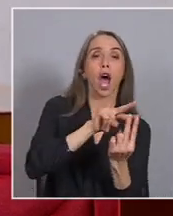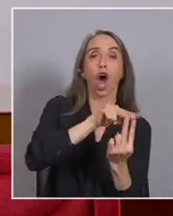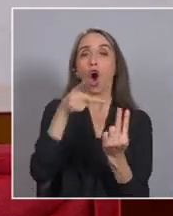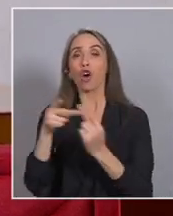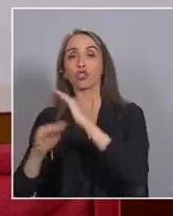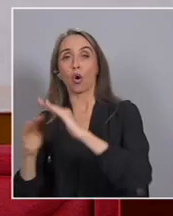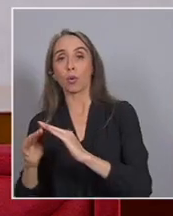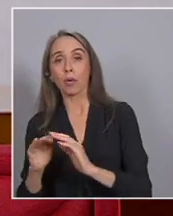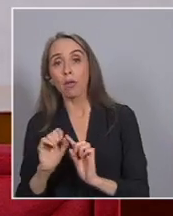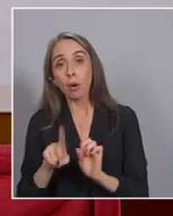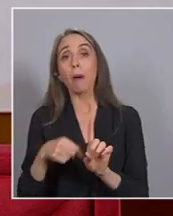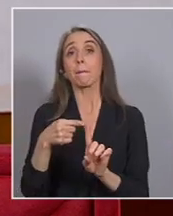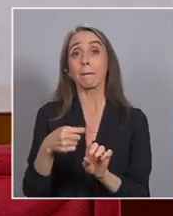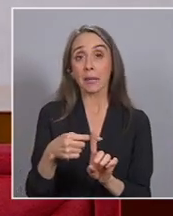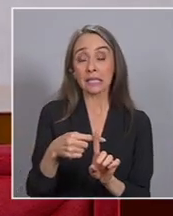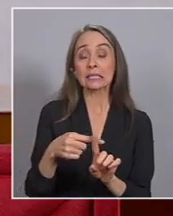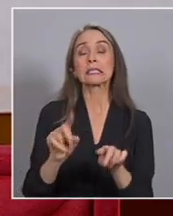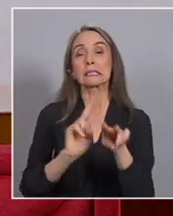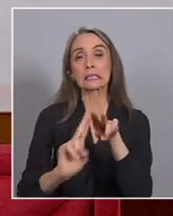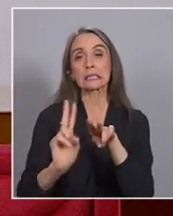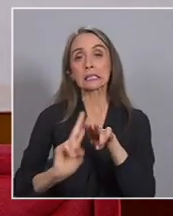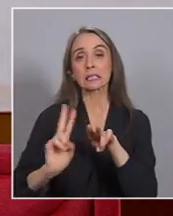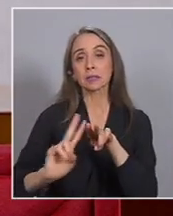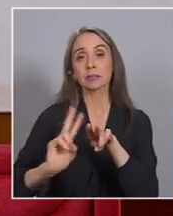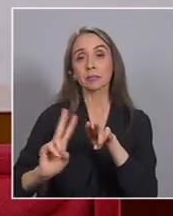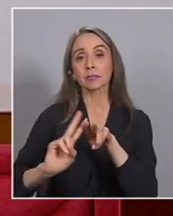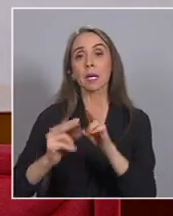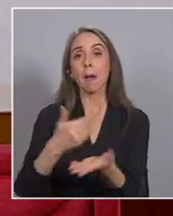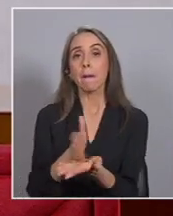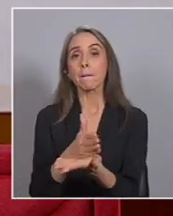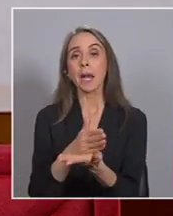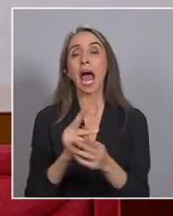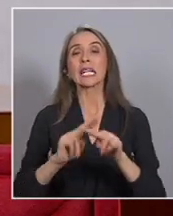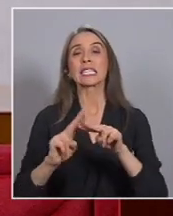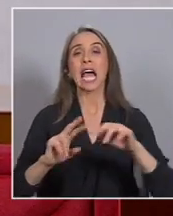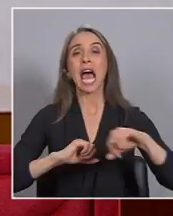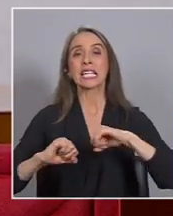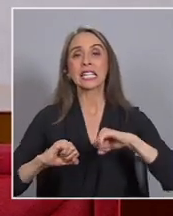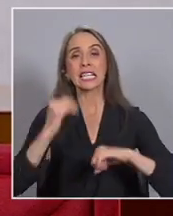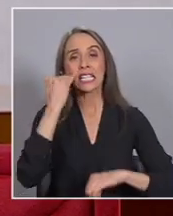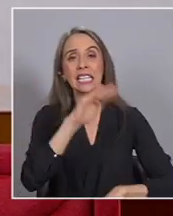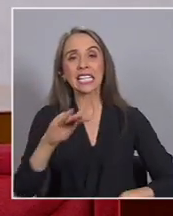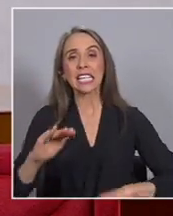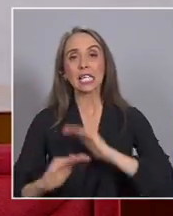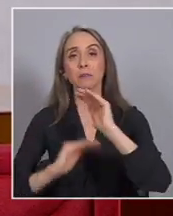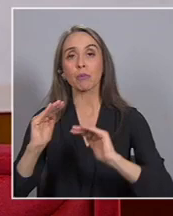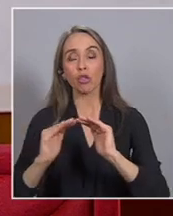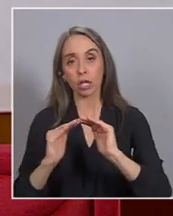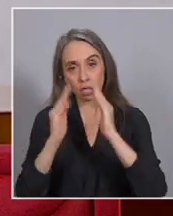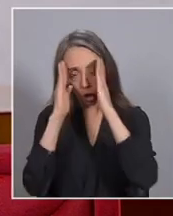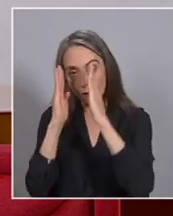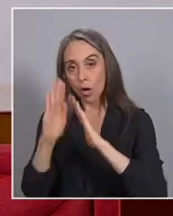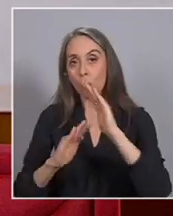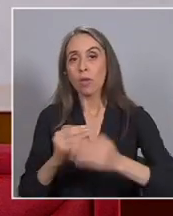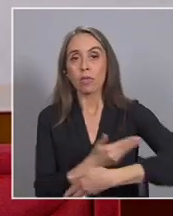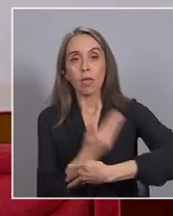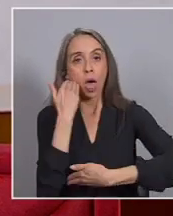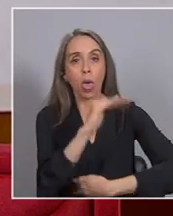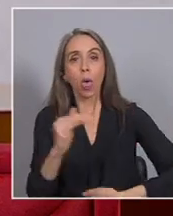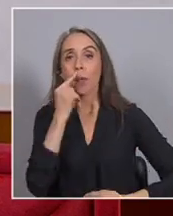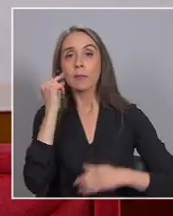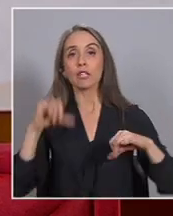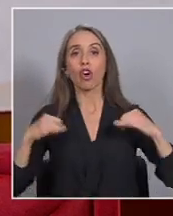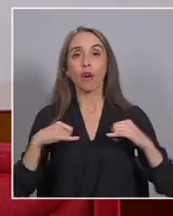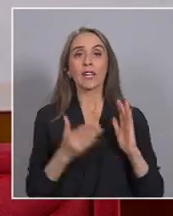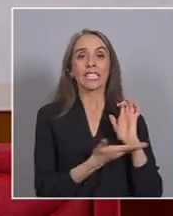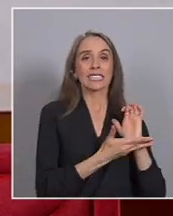Y adicionalmente, estamos implementando el Plan de Acción Niñez Protegida con foco en el resguardo de niñas, niñas y adolescentes al